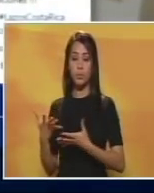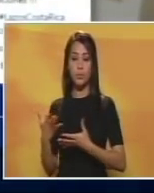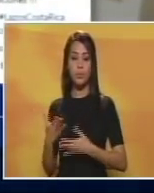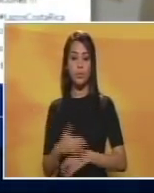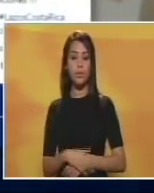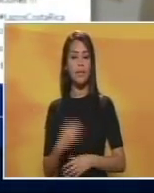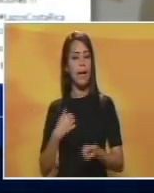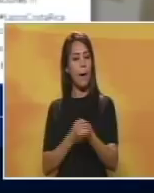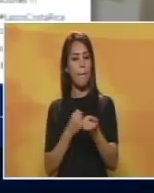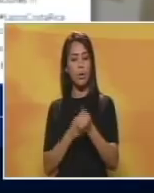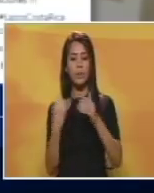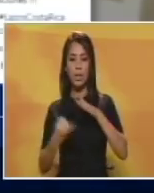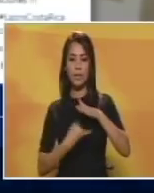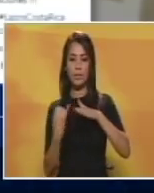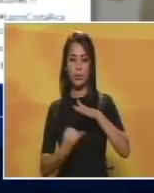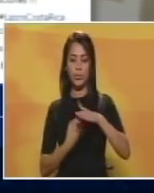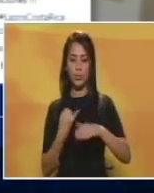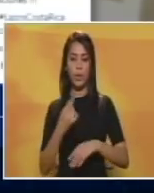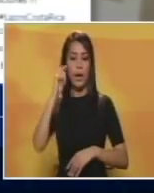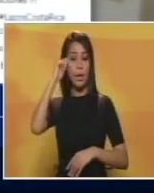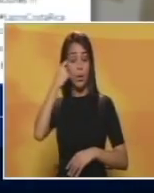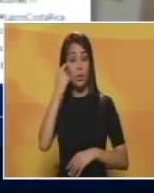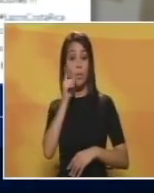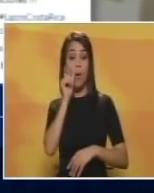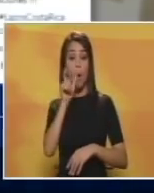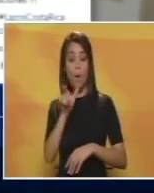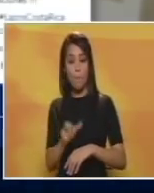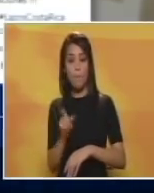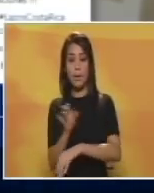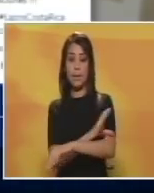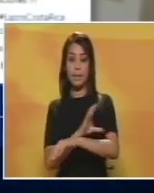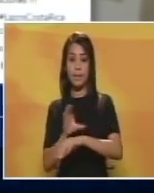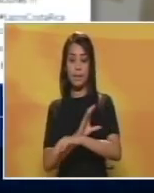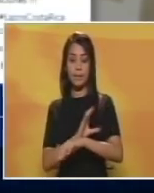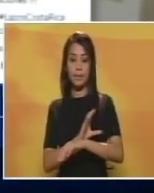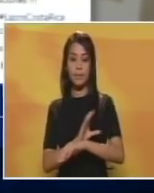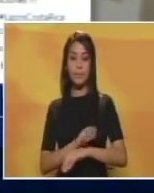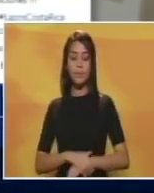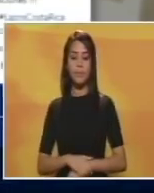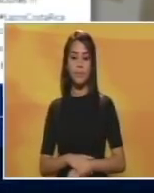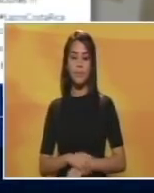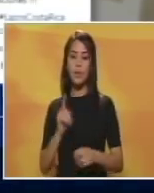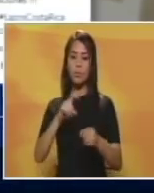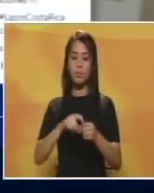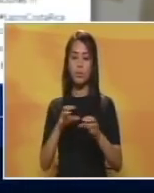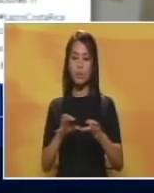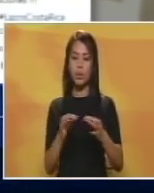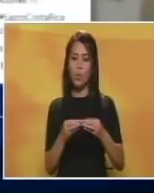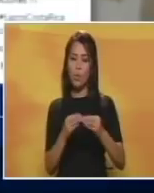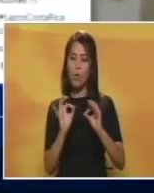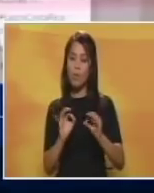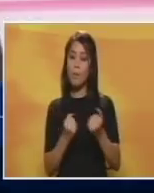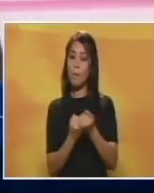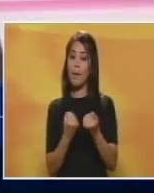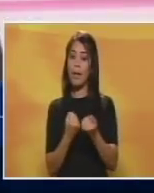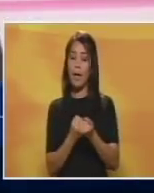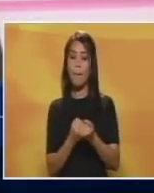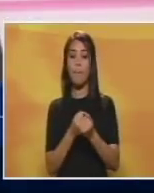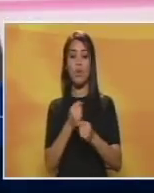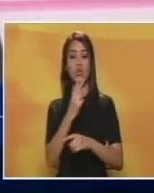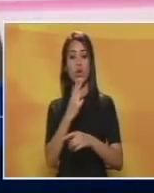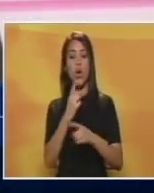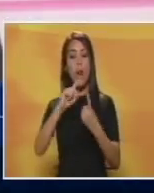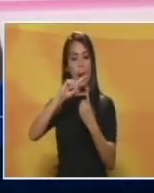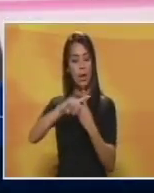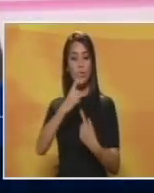que han apoyado a la institución. Recordemos que Chayanne forma parte del Red Cross National Celebrity Cabinet y ha estado de la mano con la Cruz Roja Americana